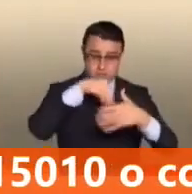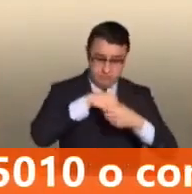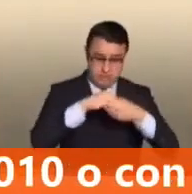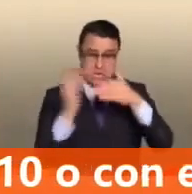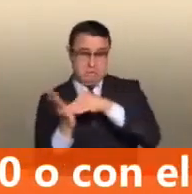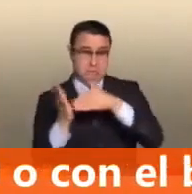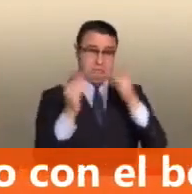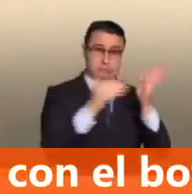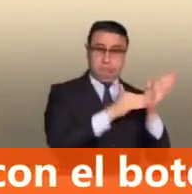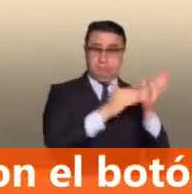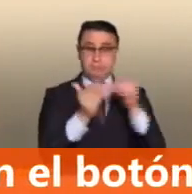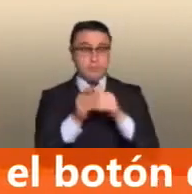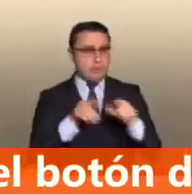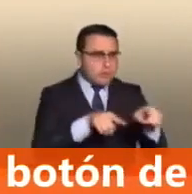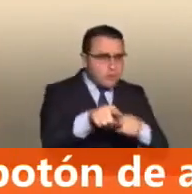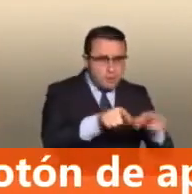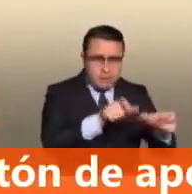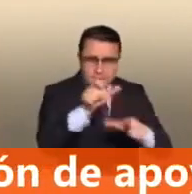el producto